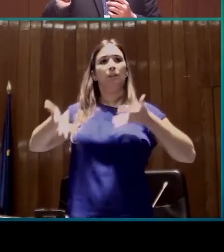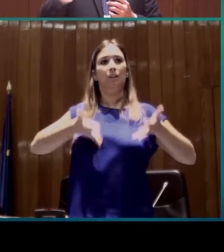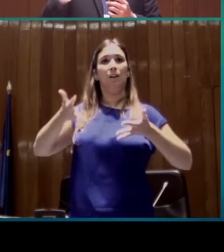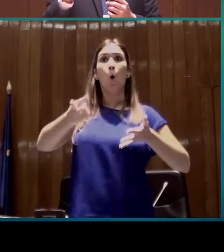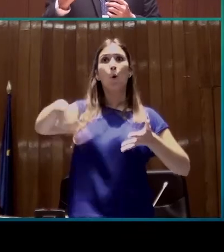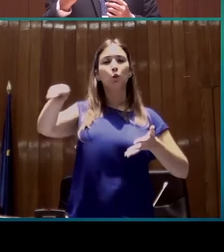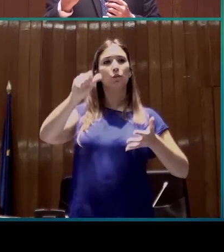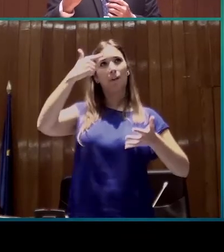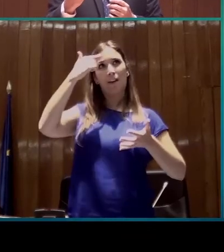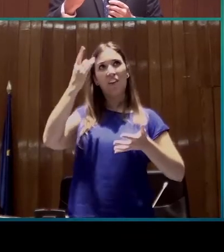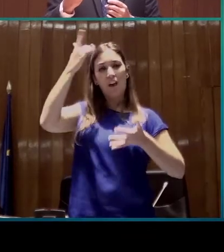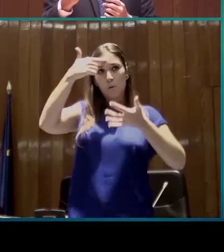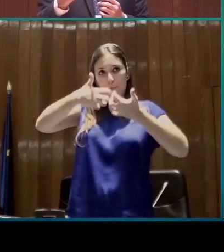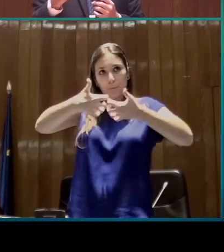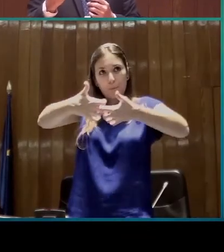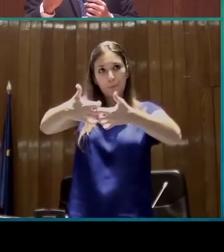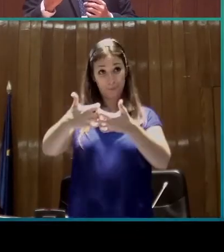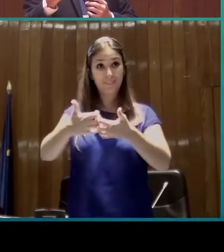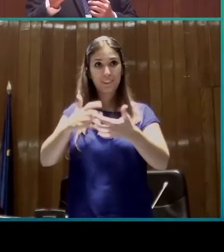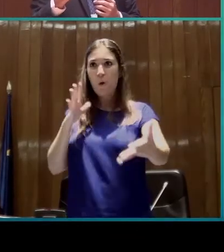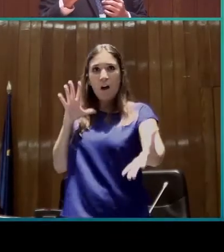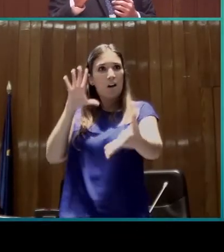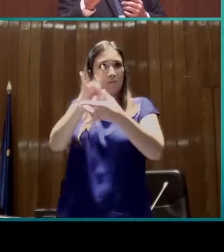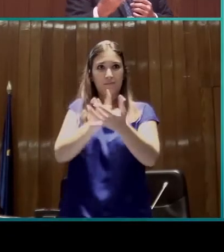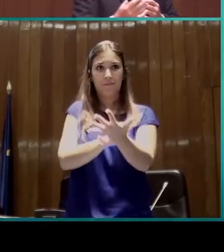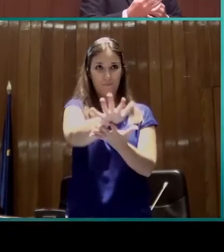una idea que ustedes están en estos momentos